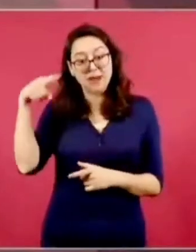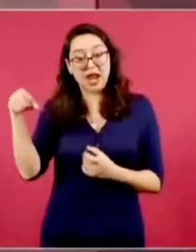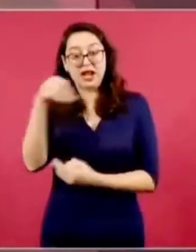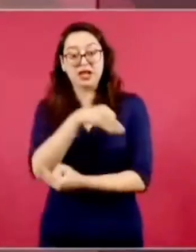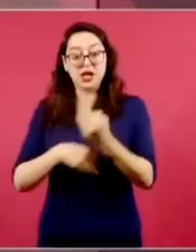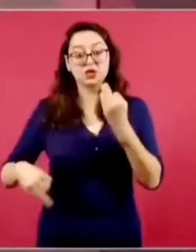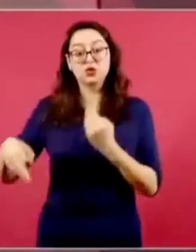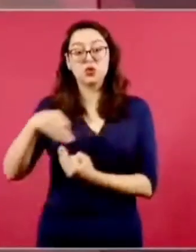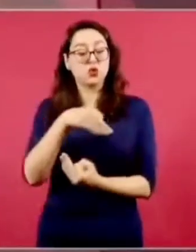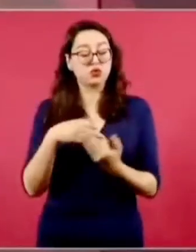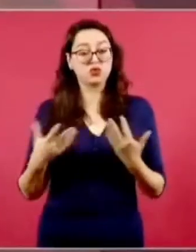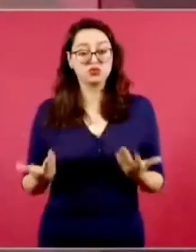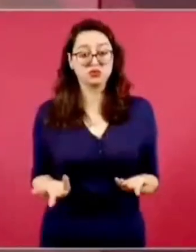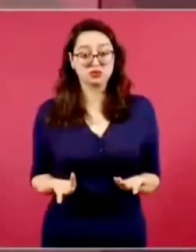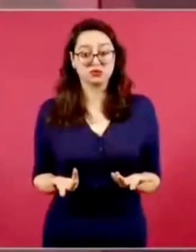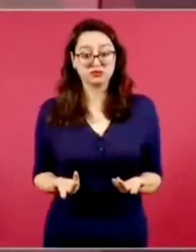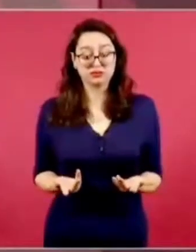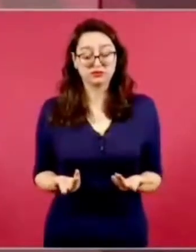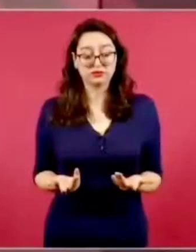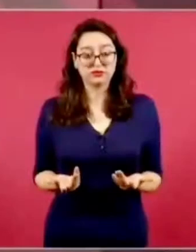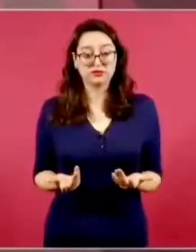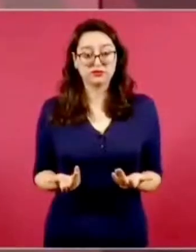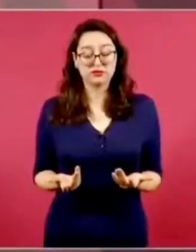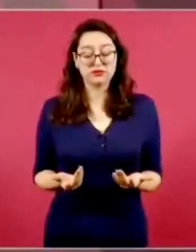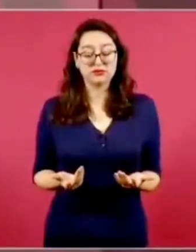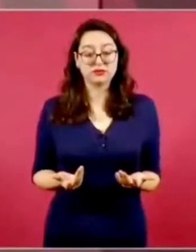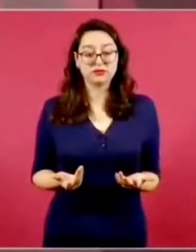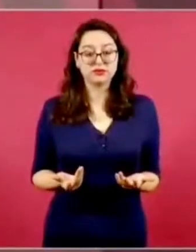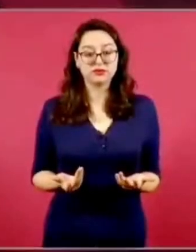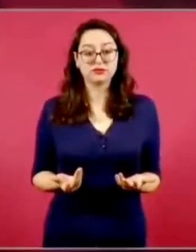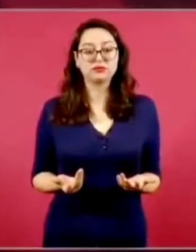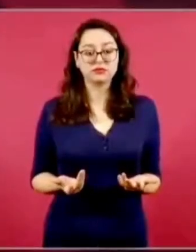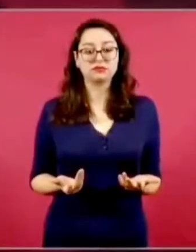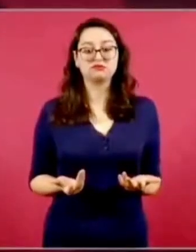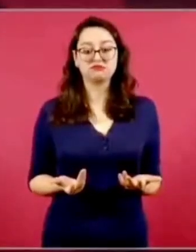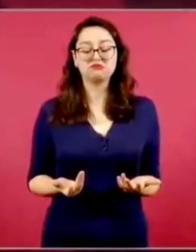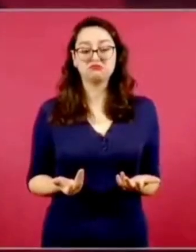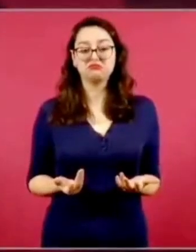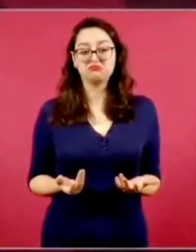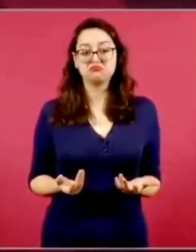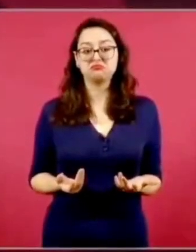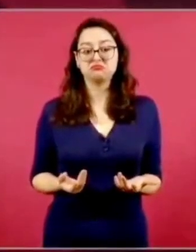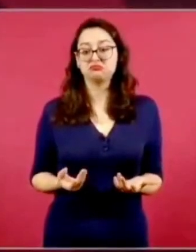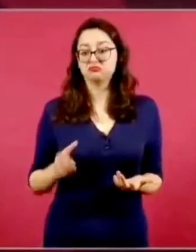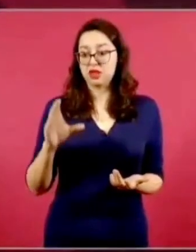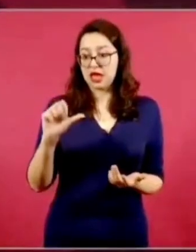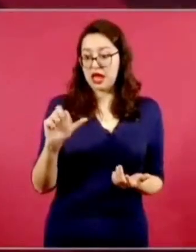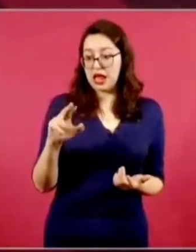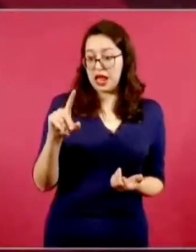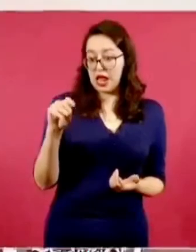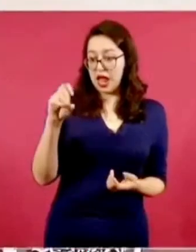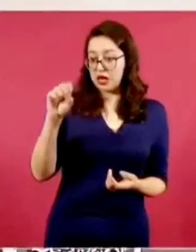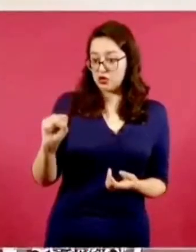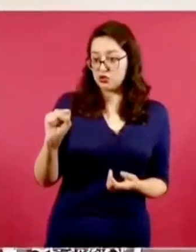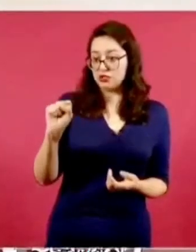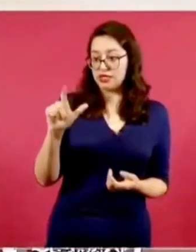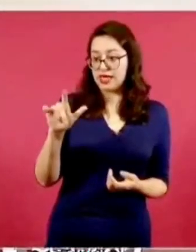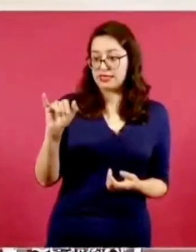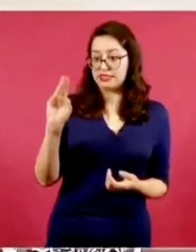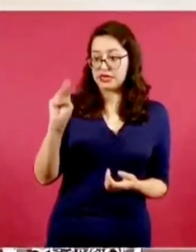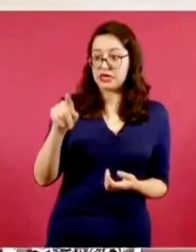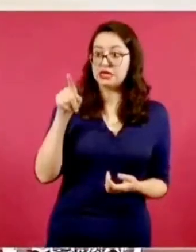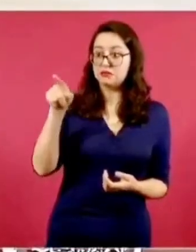Por eso me gustó la entrevista que dio Carlos Slim,